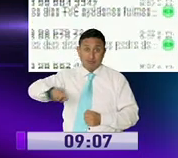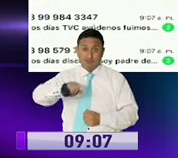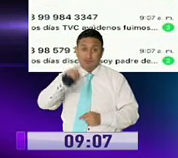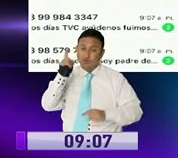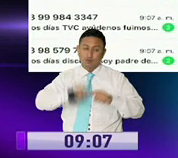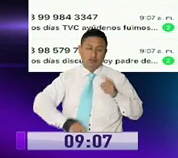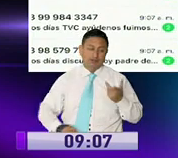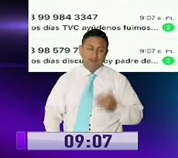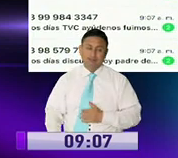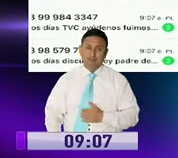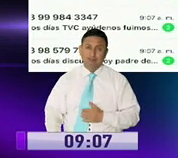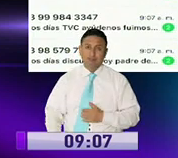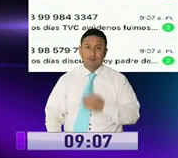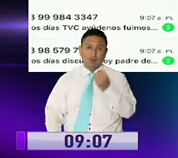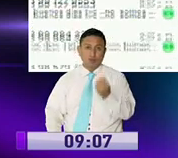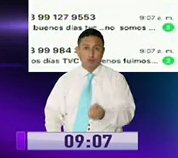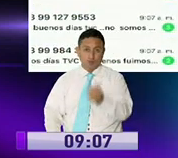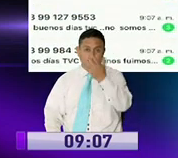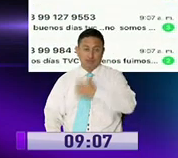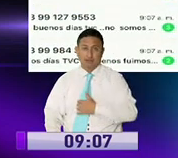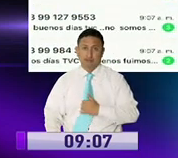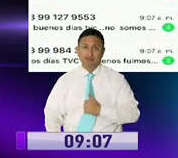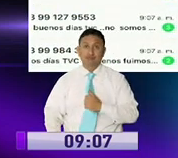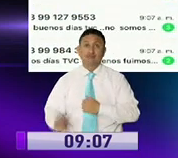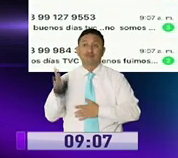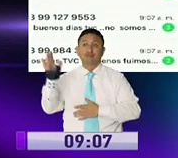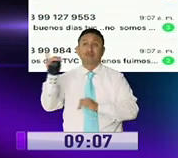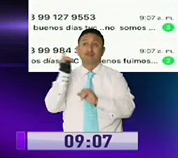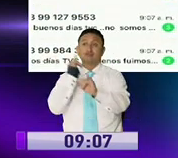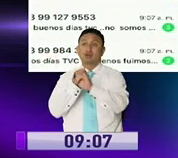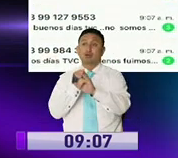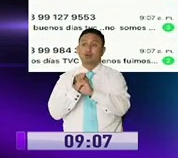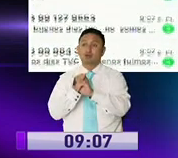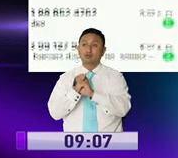hay cómo. Buen día. Que las instituciones